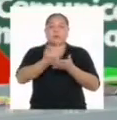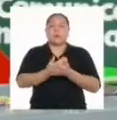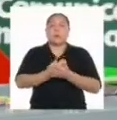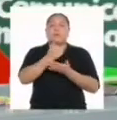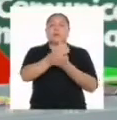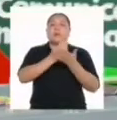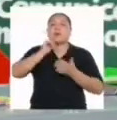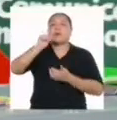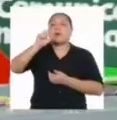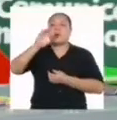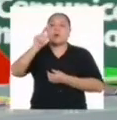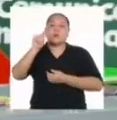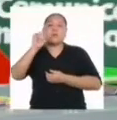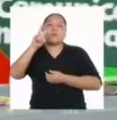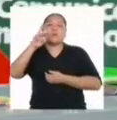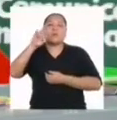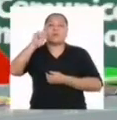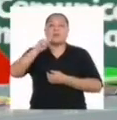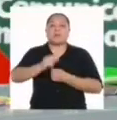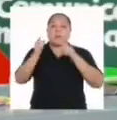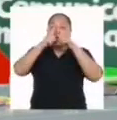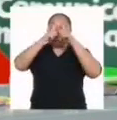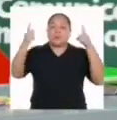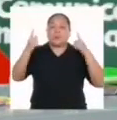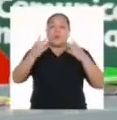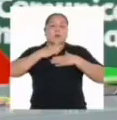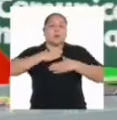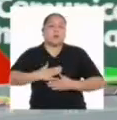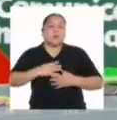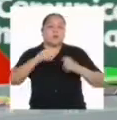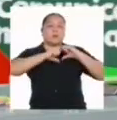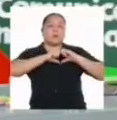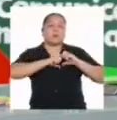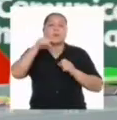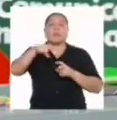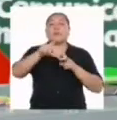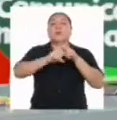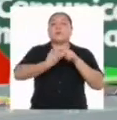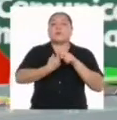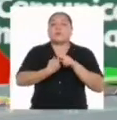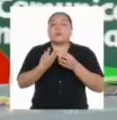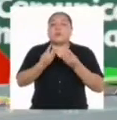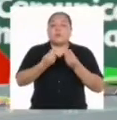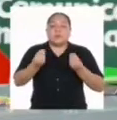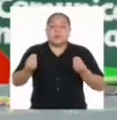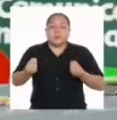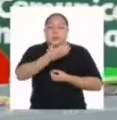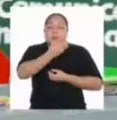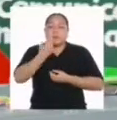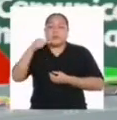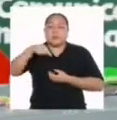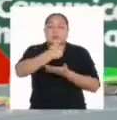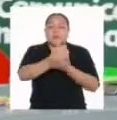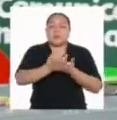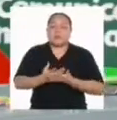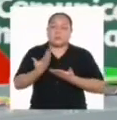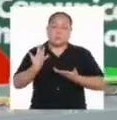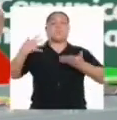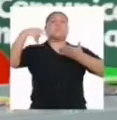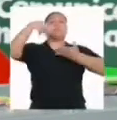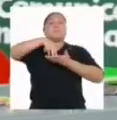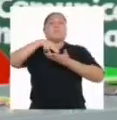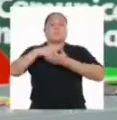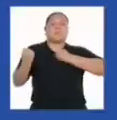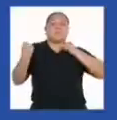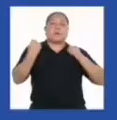de Activarte para despertar el cuerpo y el corazón. Así empezaremos con mucha más fuerza la actividad de hoy. Vamos, levantemos